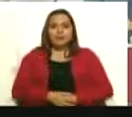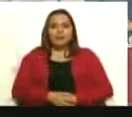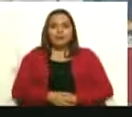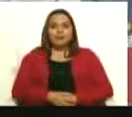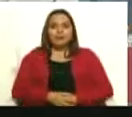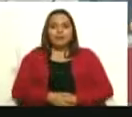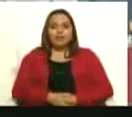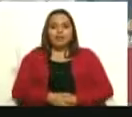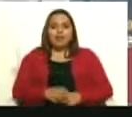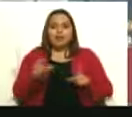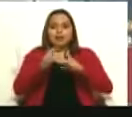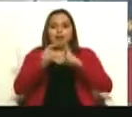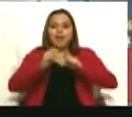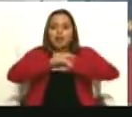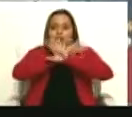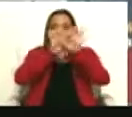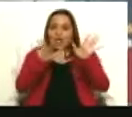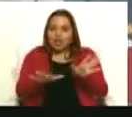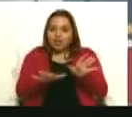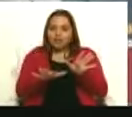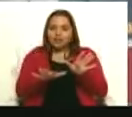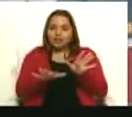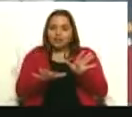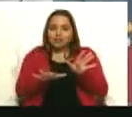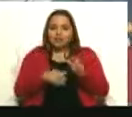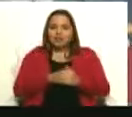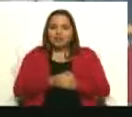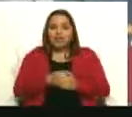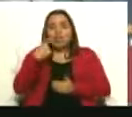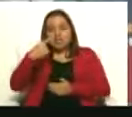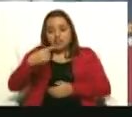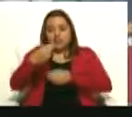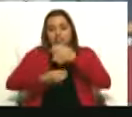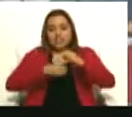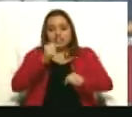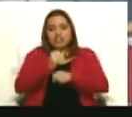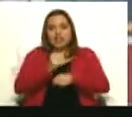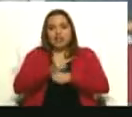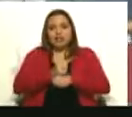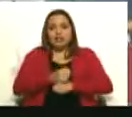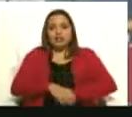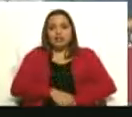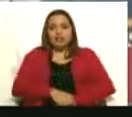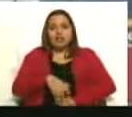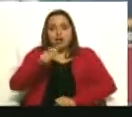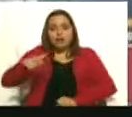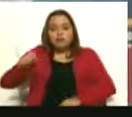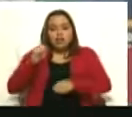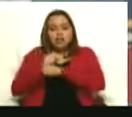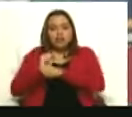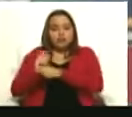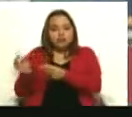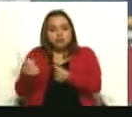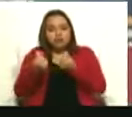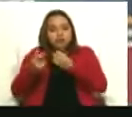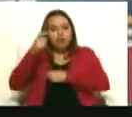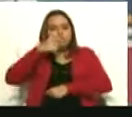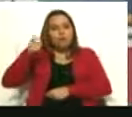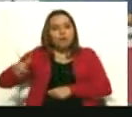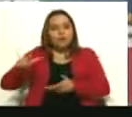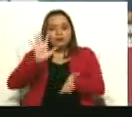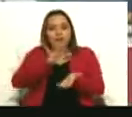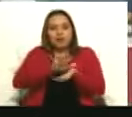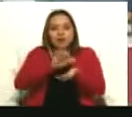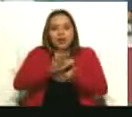claros y definidos que él va a cumplir. Así que a los comerciantes, al pueblo de Nueva Esparta,